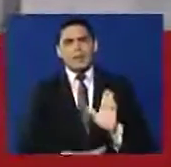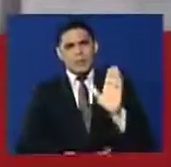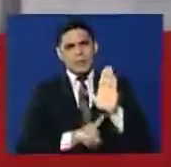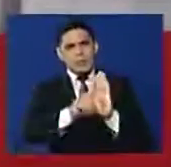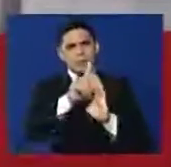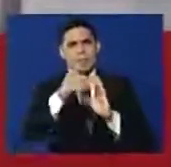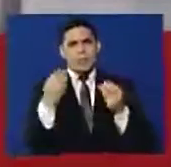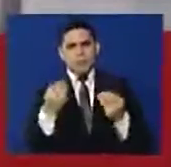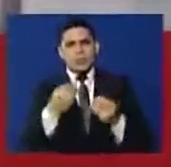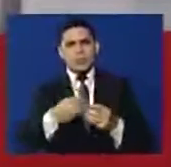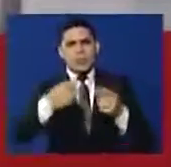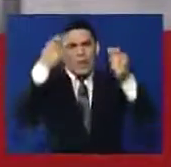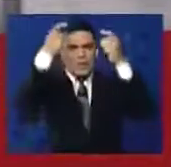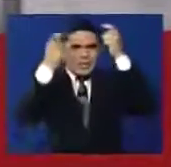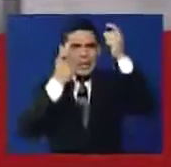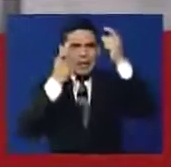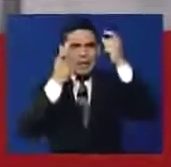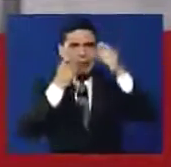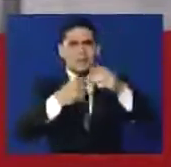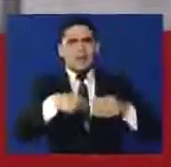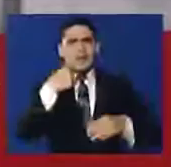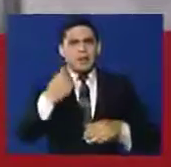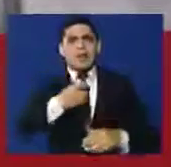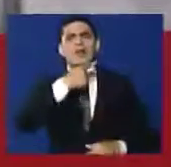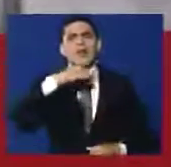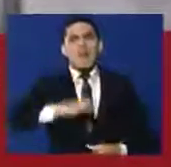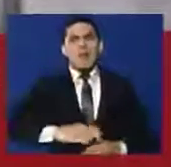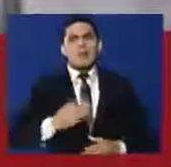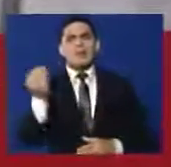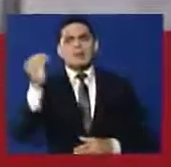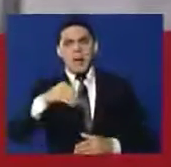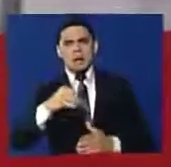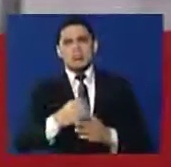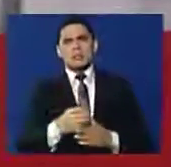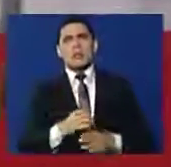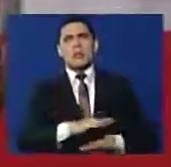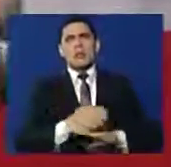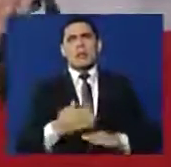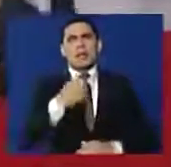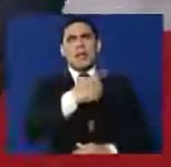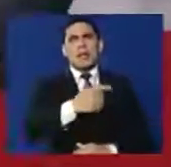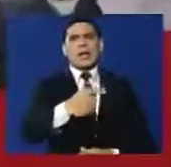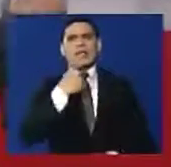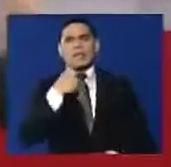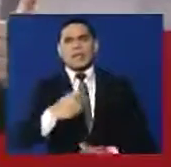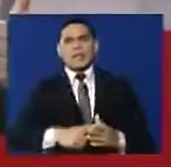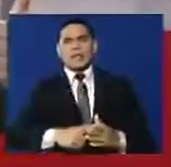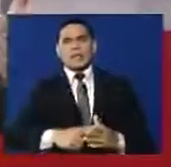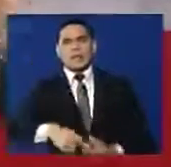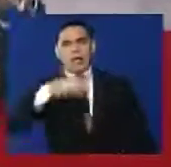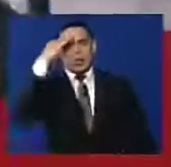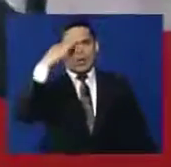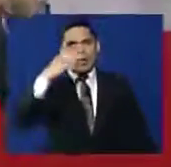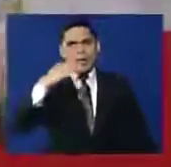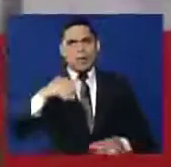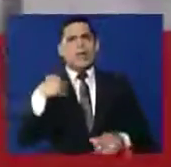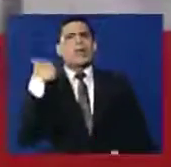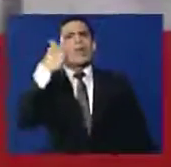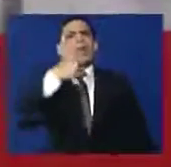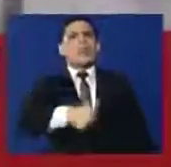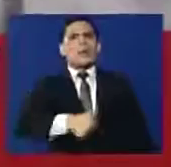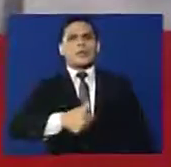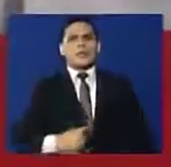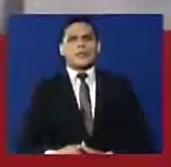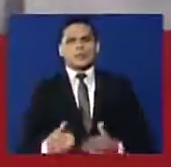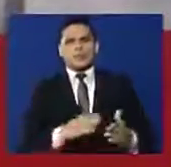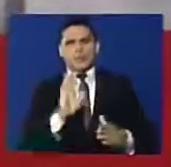sus... Al fallecimiento va mucho más allá? Porque la gente dice el comandante eterno, dicen ellos. Claro, esto